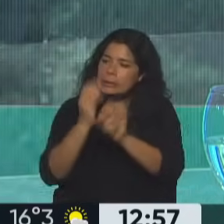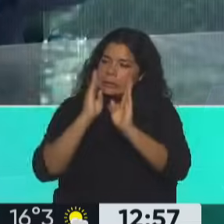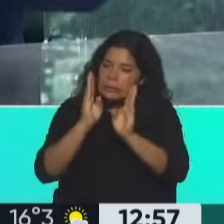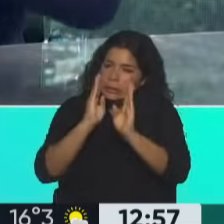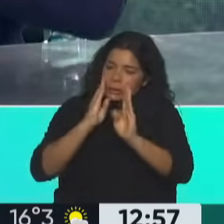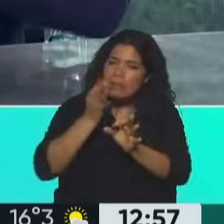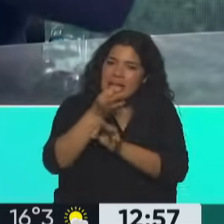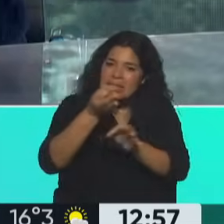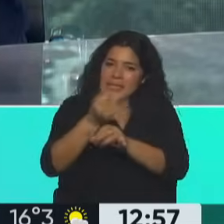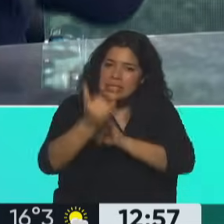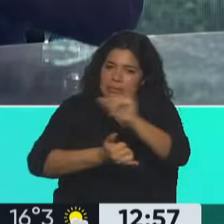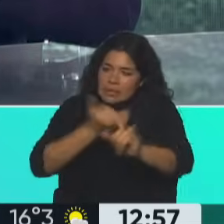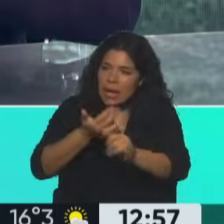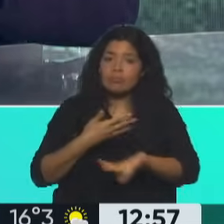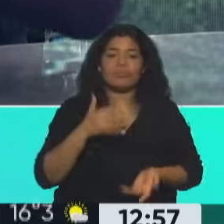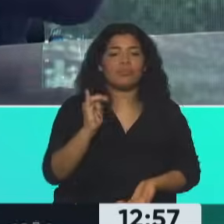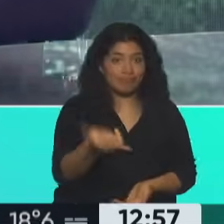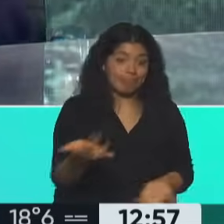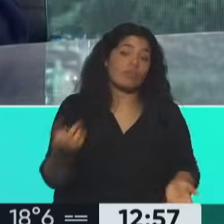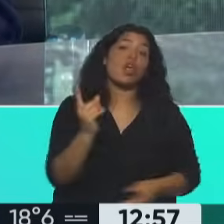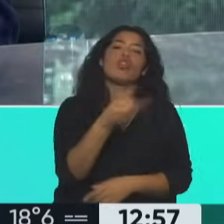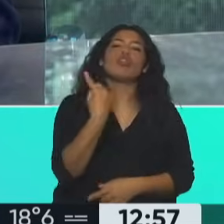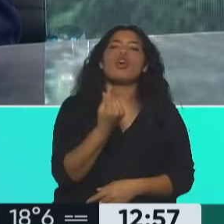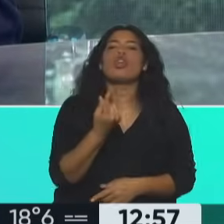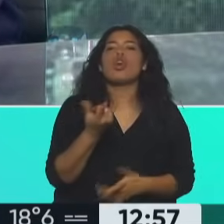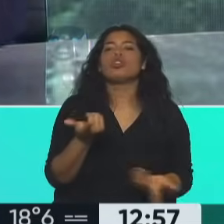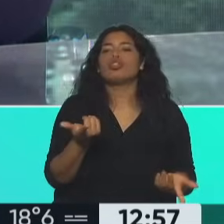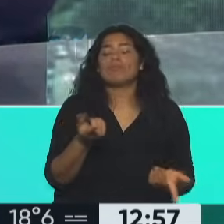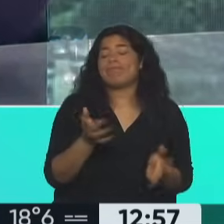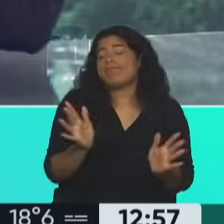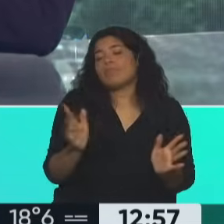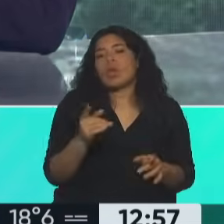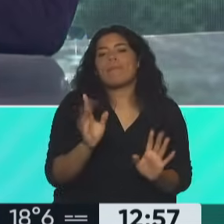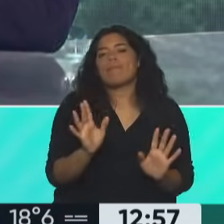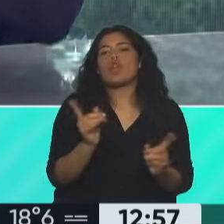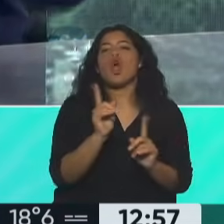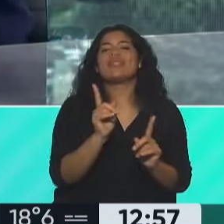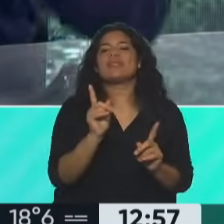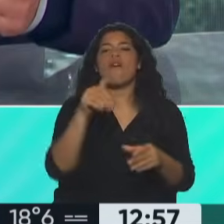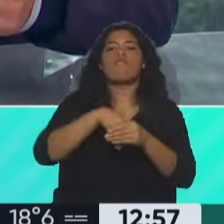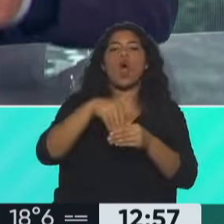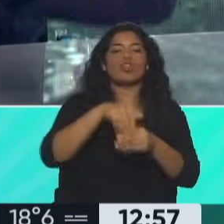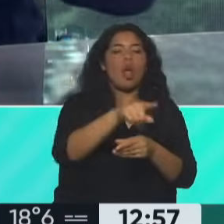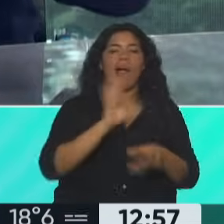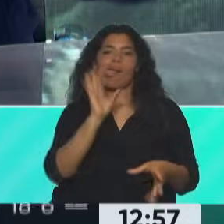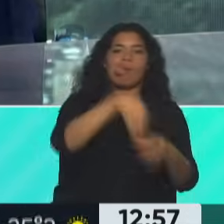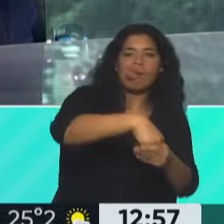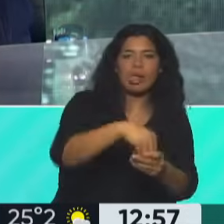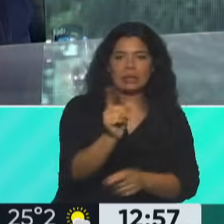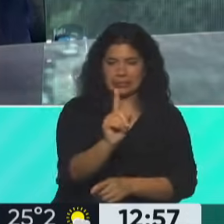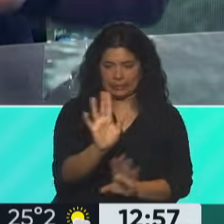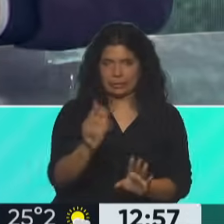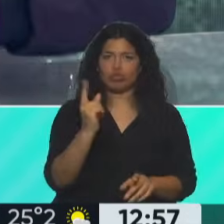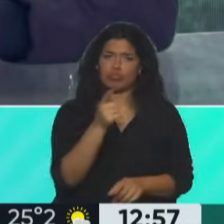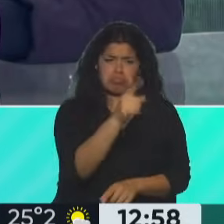no te estoy Bogotá el que quieras pero mira lo dijo lo piensa lo va a hacer No es que no